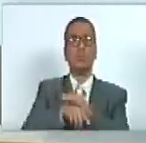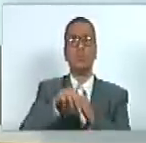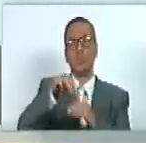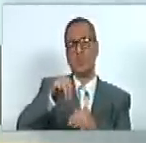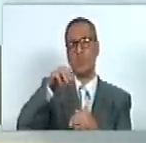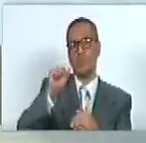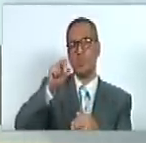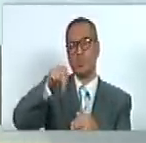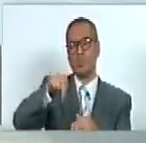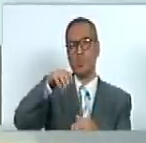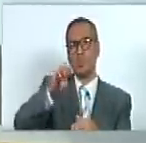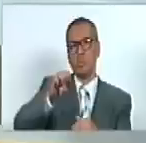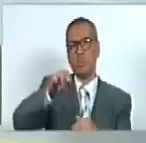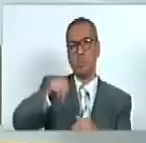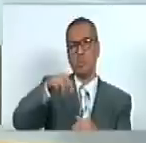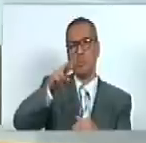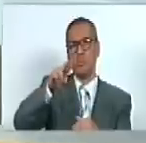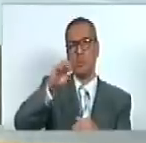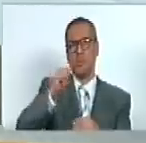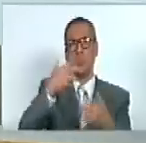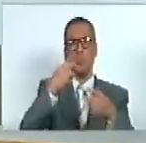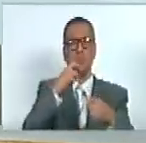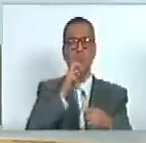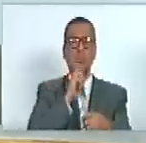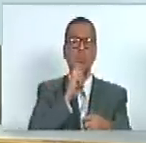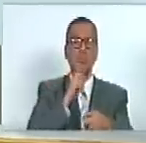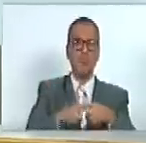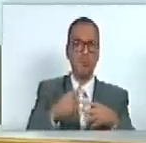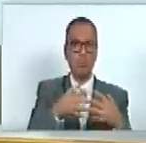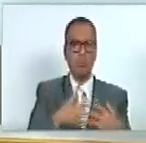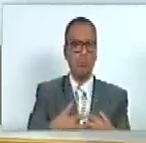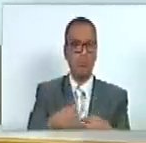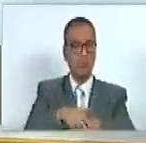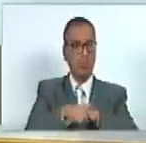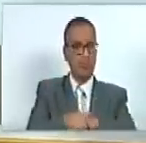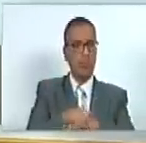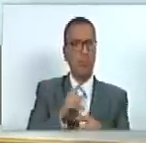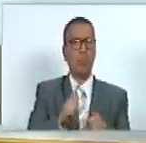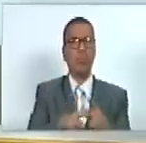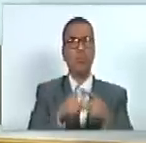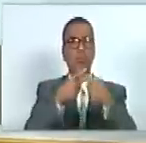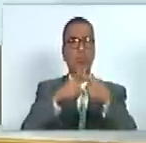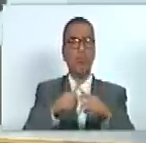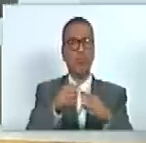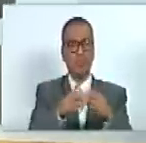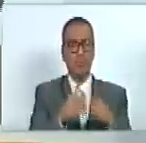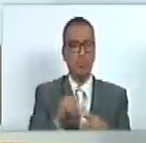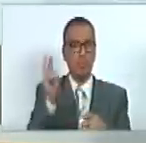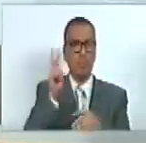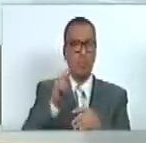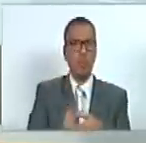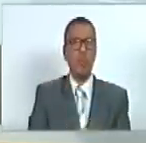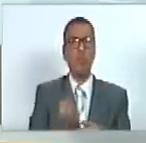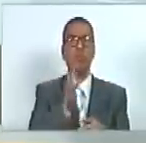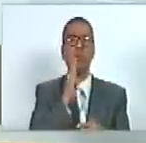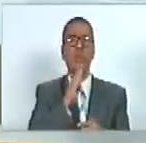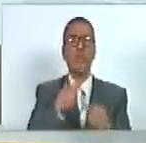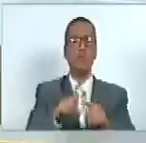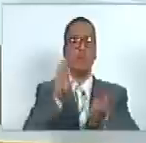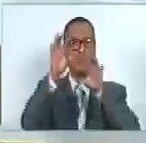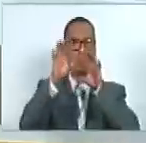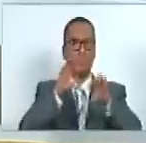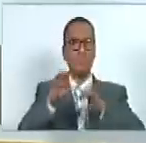monómeros, incluye el oro de Inglaterra, incluye las cuentas de Venezuela en bancos del